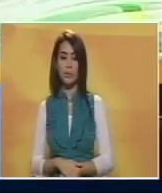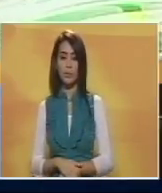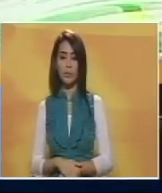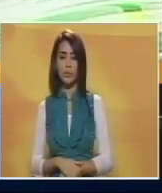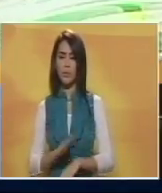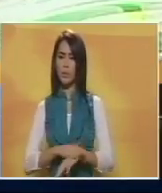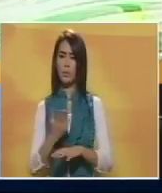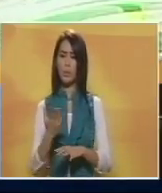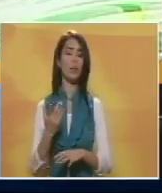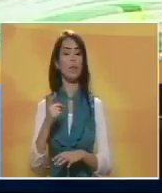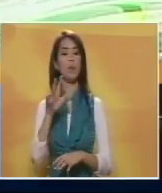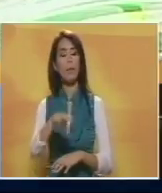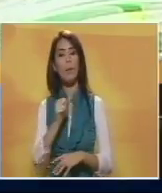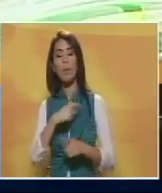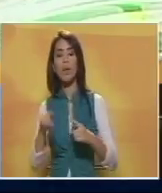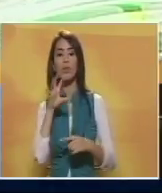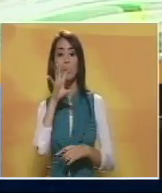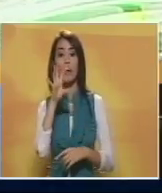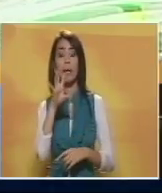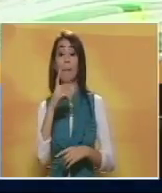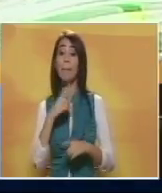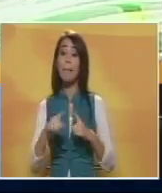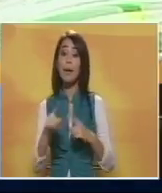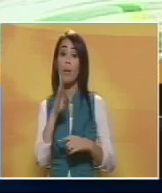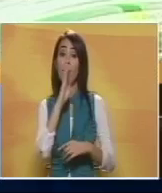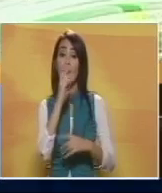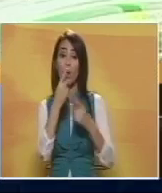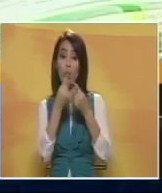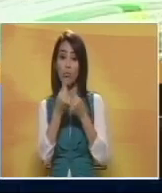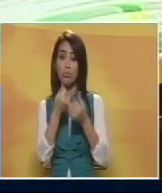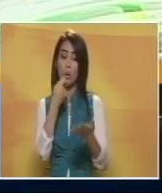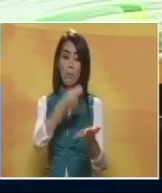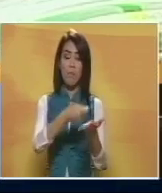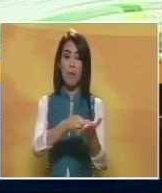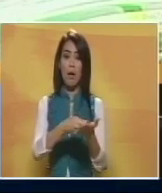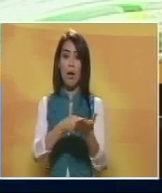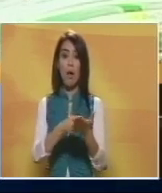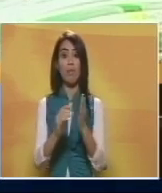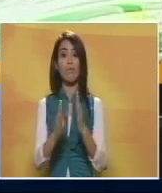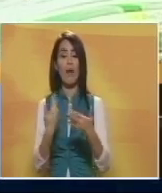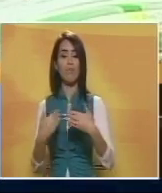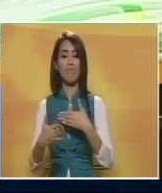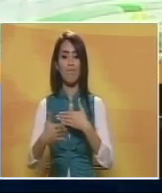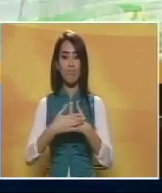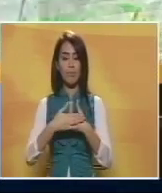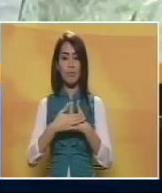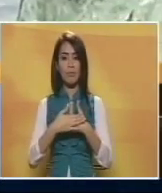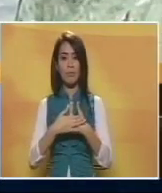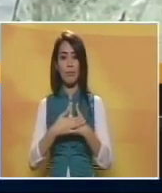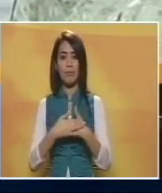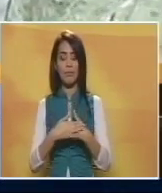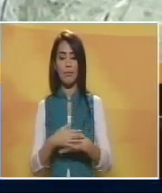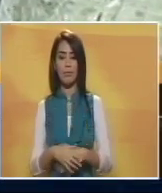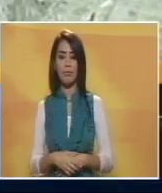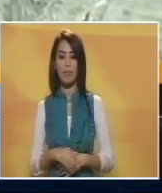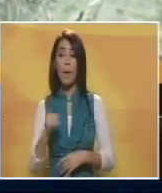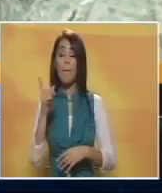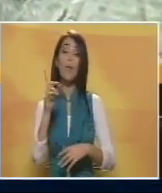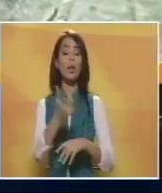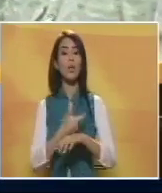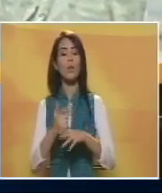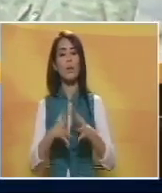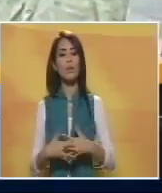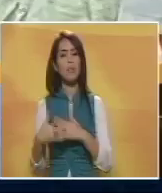porque lo íbamos a comprar en otro país y la cuenta con que íbamos a pagar fue bloqueada por el gobierno de Estados Unidos,